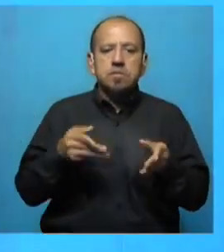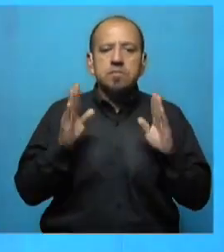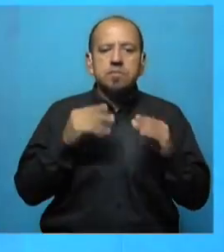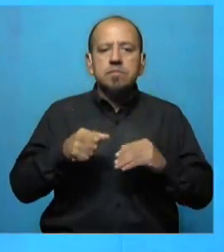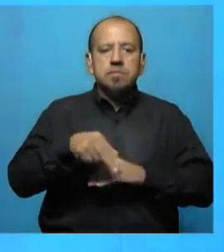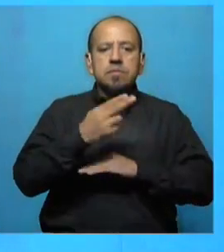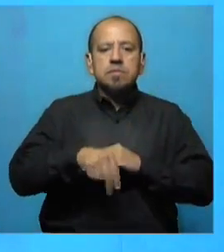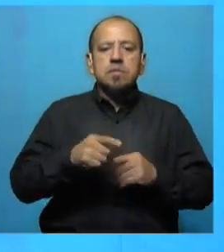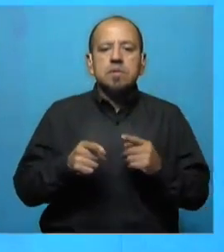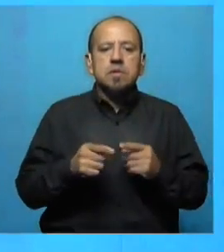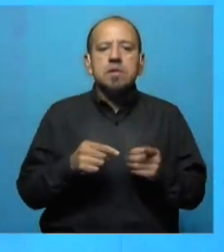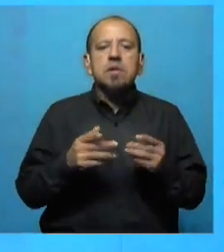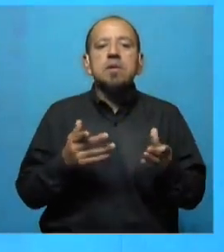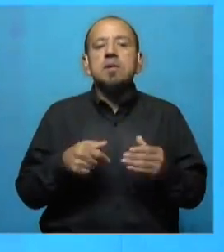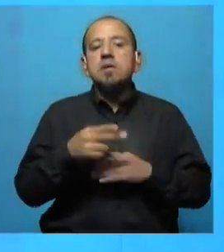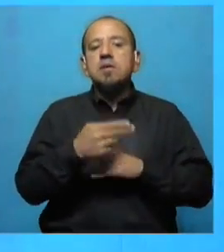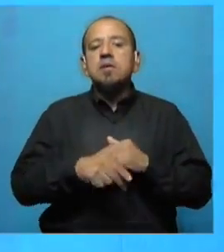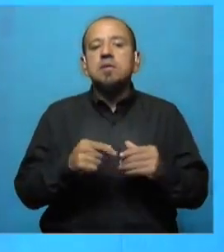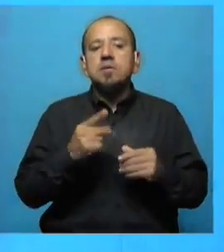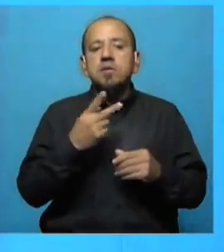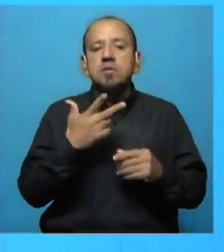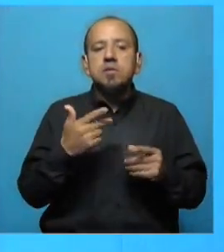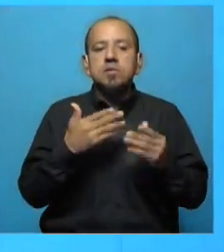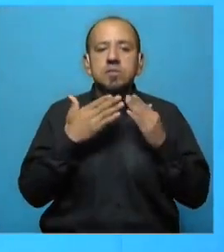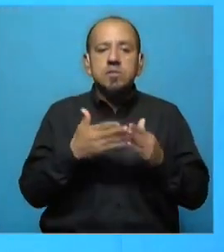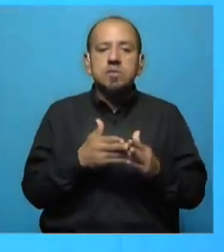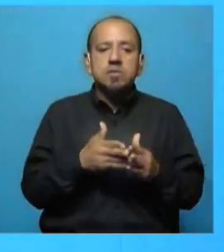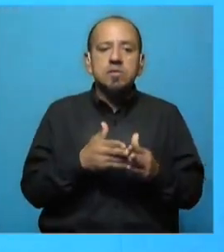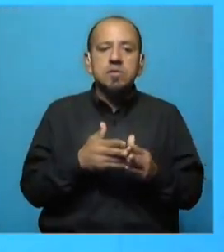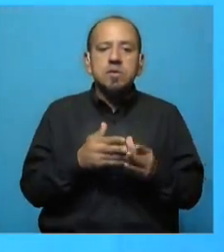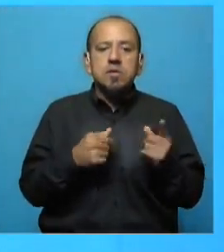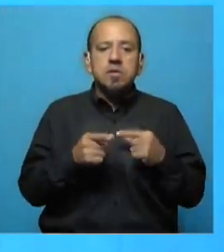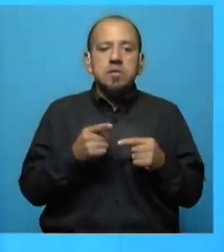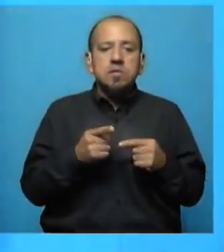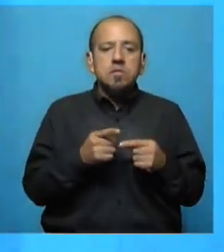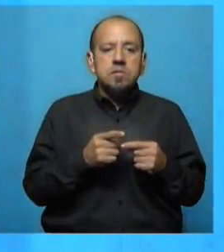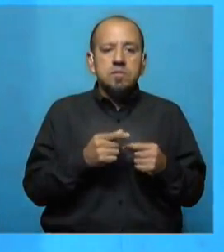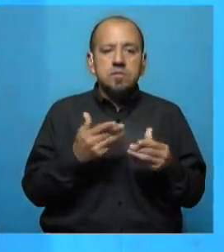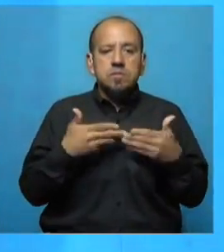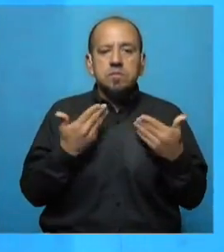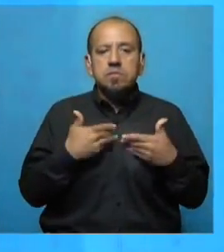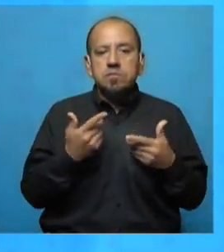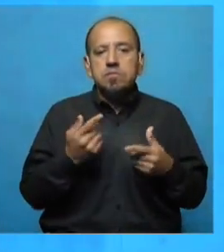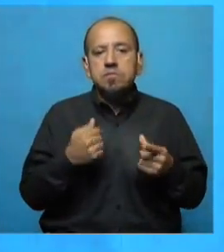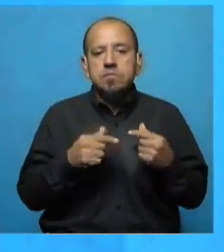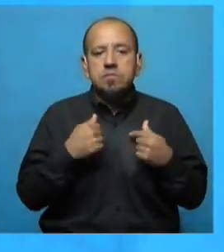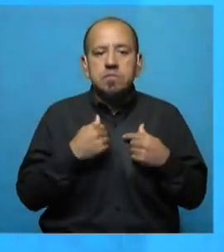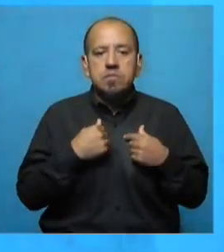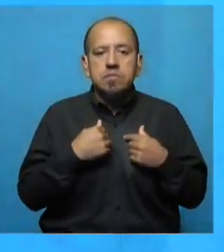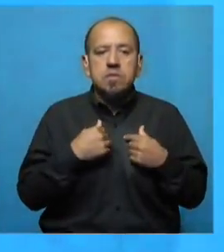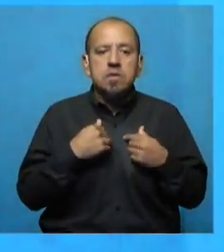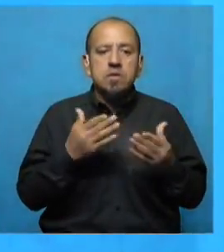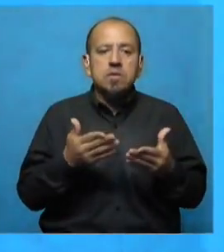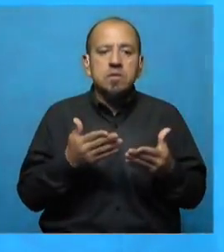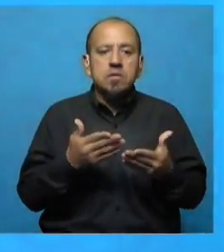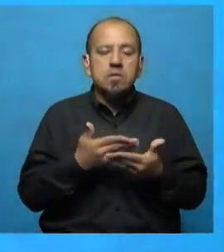taxista dos tres preguntas pero eso terminó siendo lo más divertido porque en realidad nosotros tenemos una aspiración de